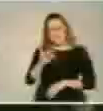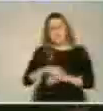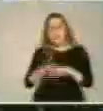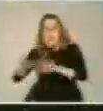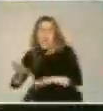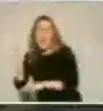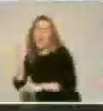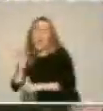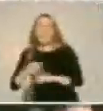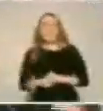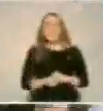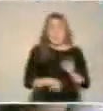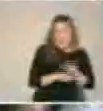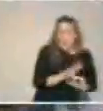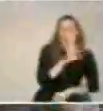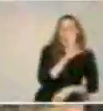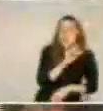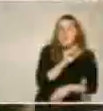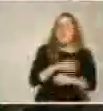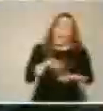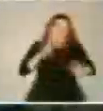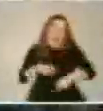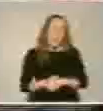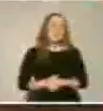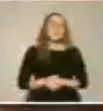A paramos. A dos. A seguimos. A bobar.